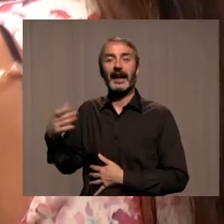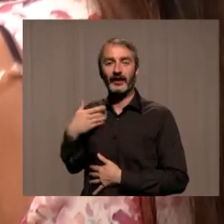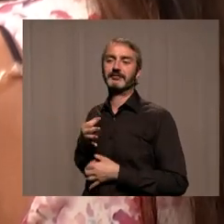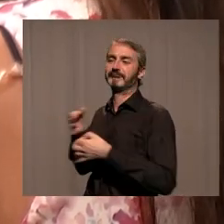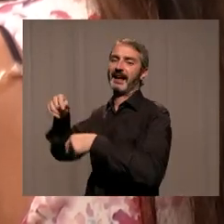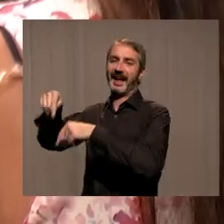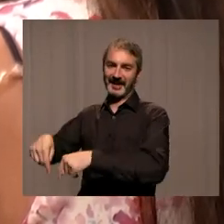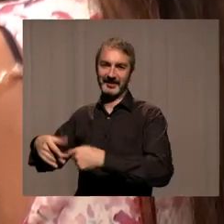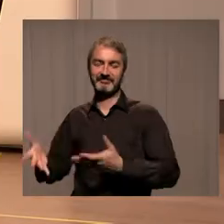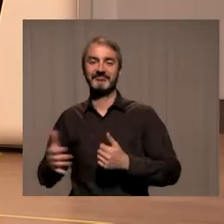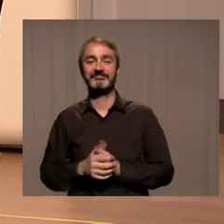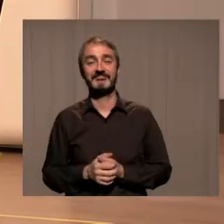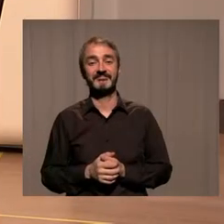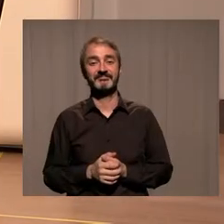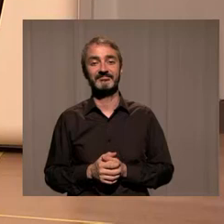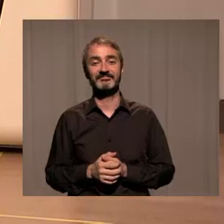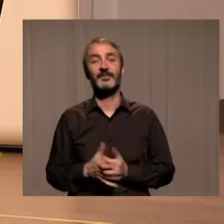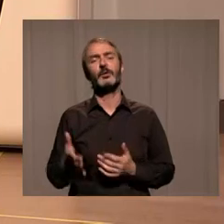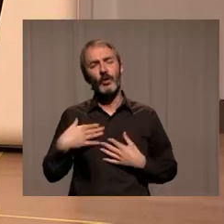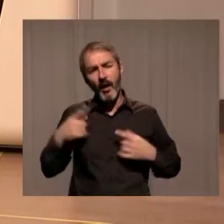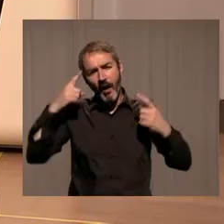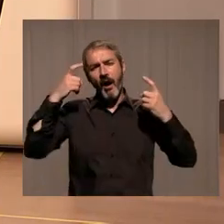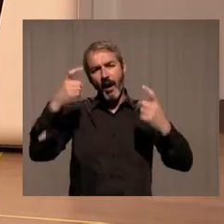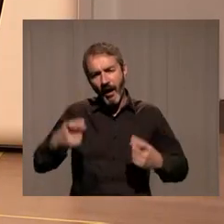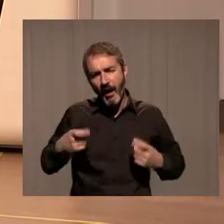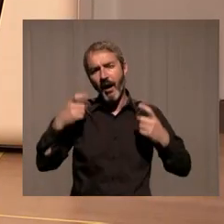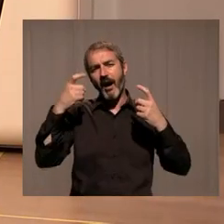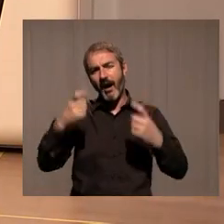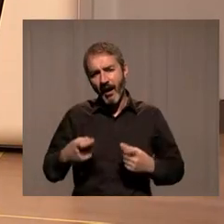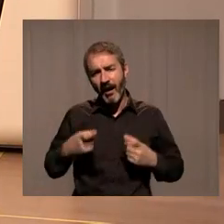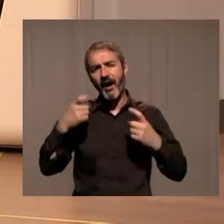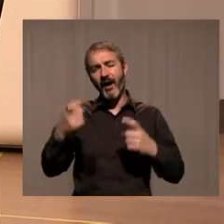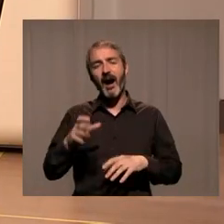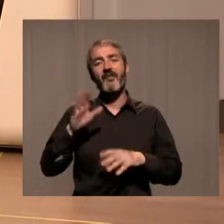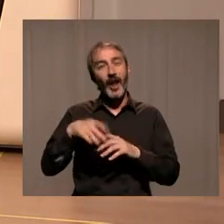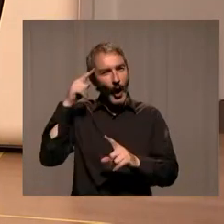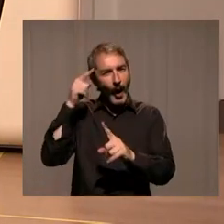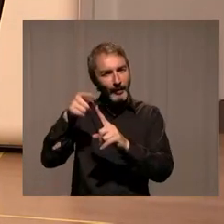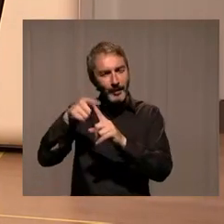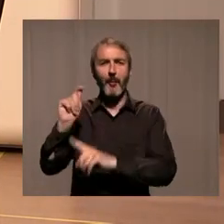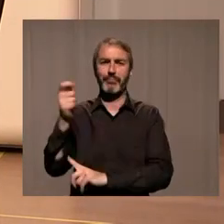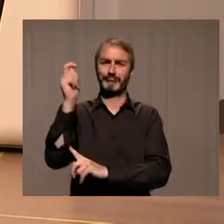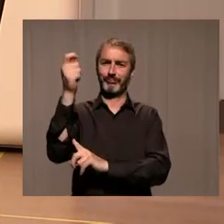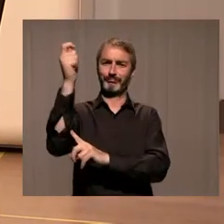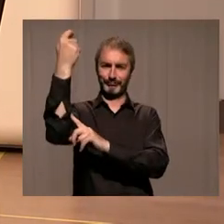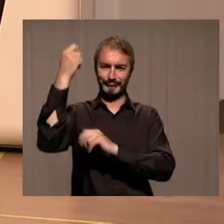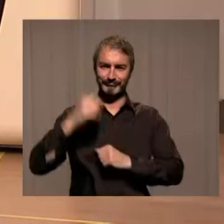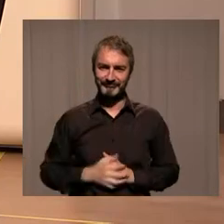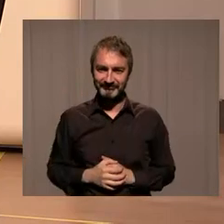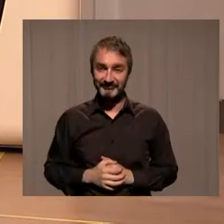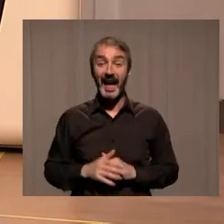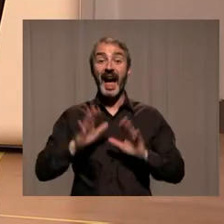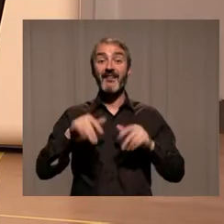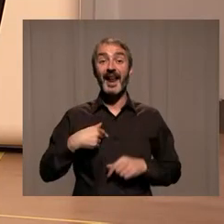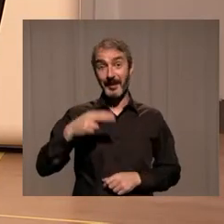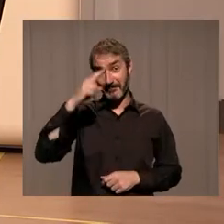Y obviamente esforcé muchísimo, conseguí todos los objetivos. Y al final mis padres